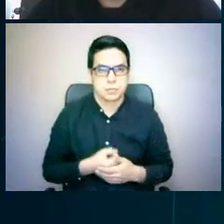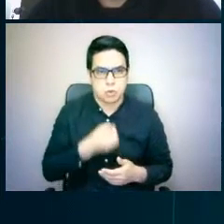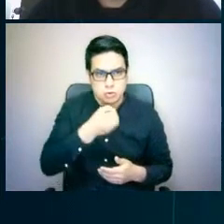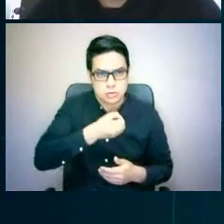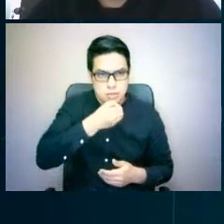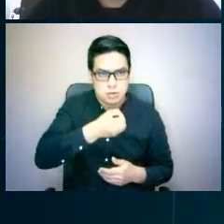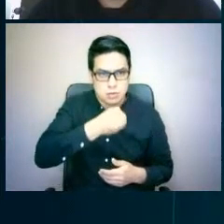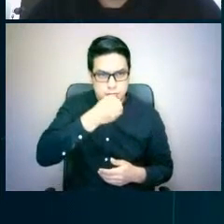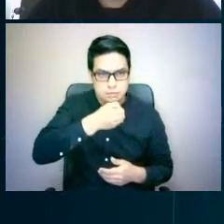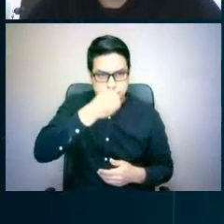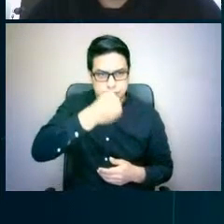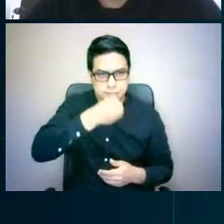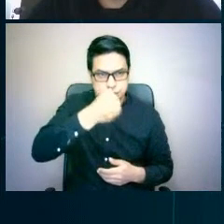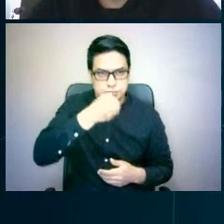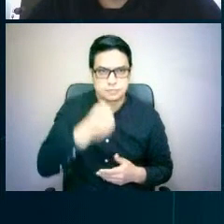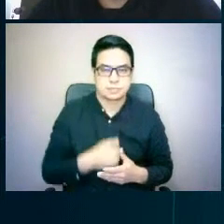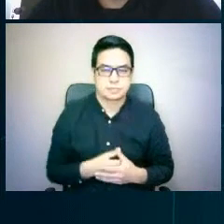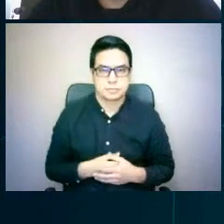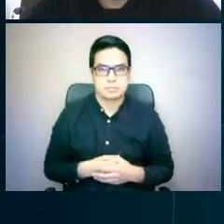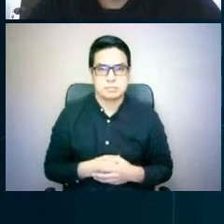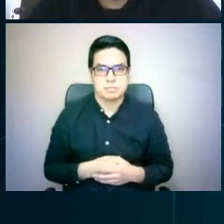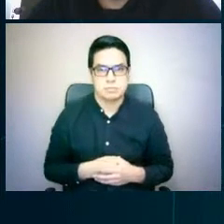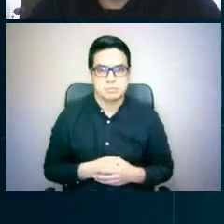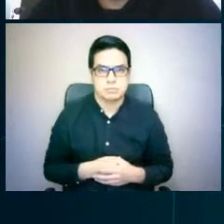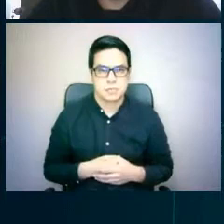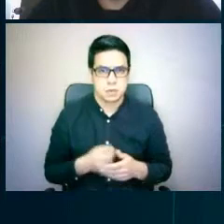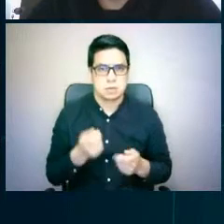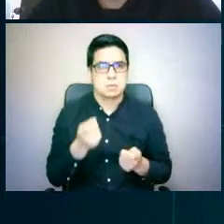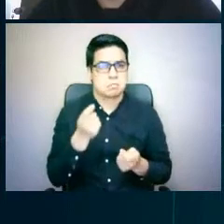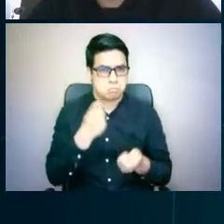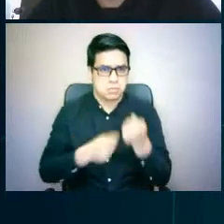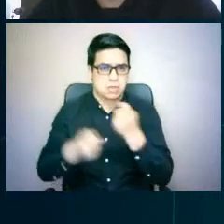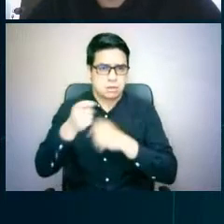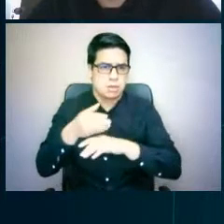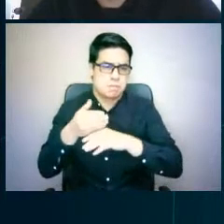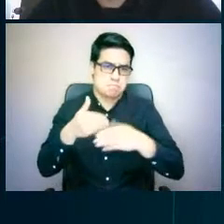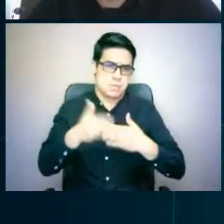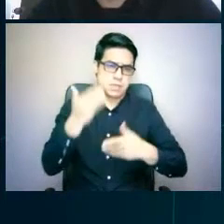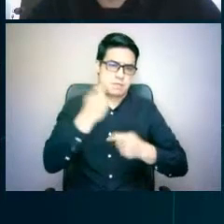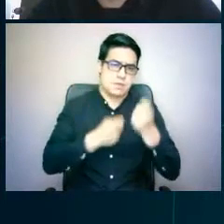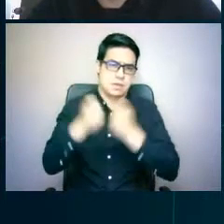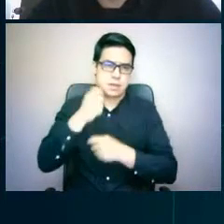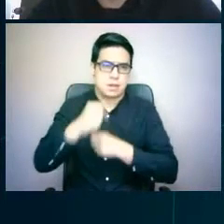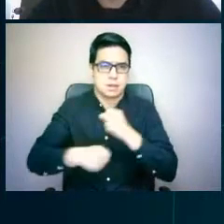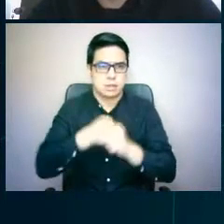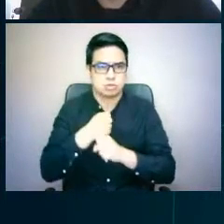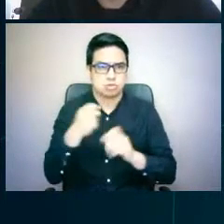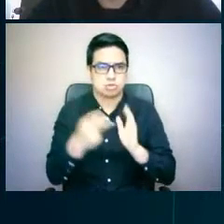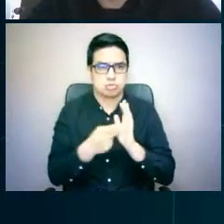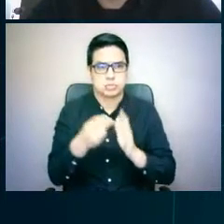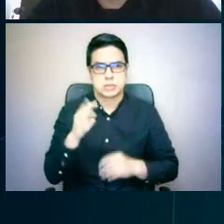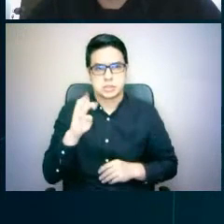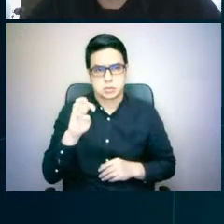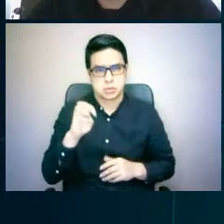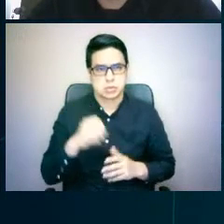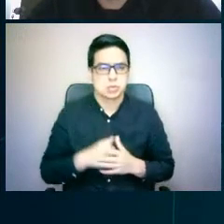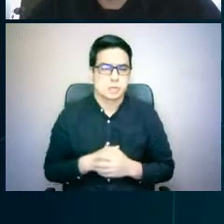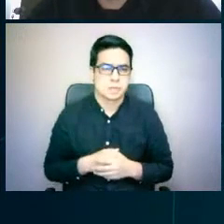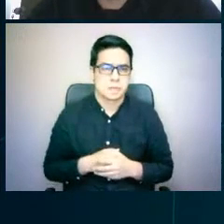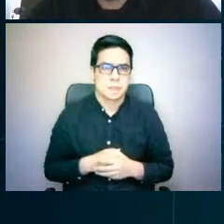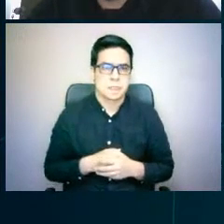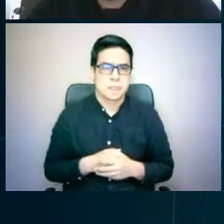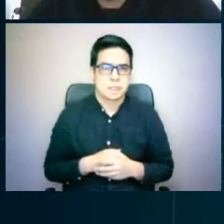General Electric, es comercializable desde el año 2018. General Electric empezó a